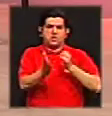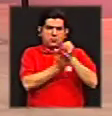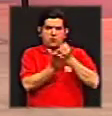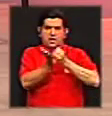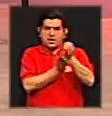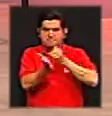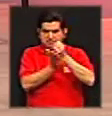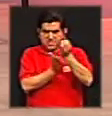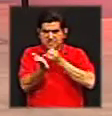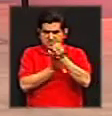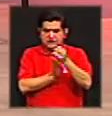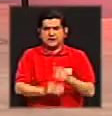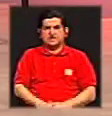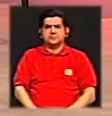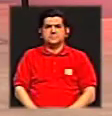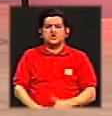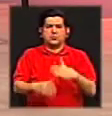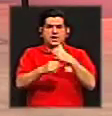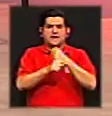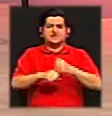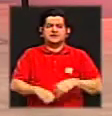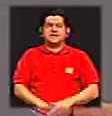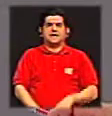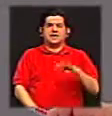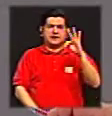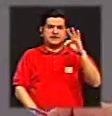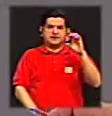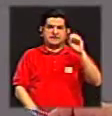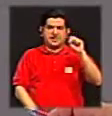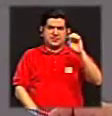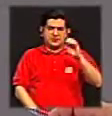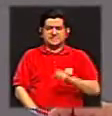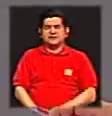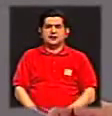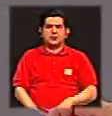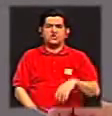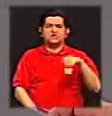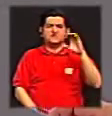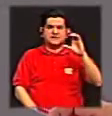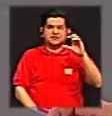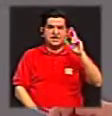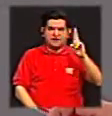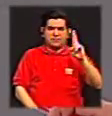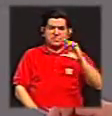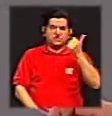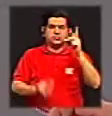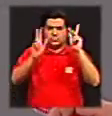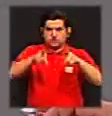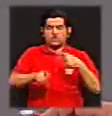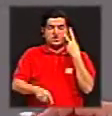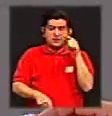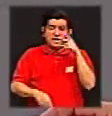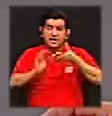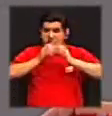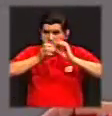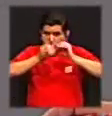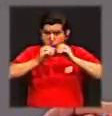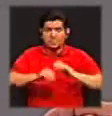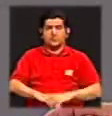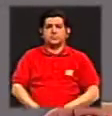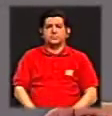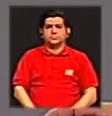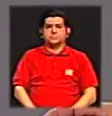investigaciones que ha hecho el tribunal con la doctora Cisca Reventós y su equipo. Habría que revisar esos datos. Lo